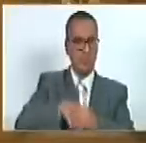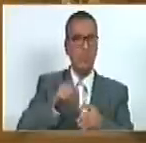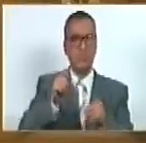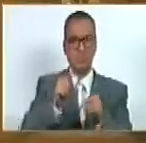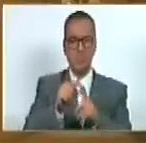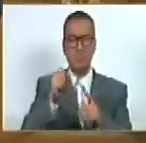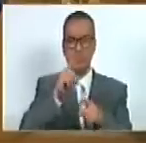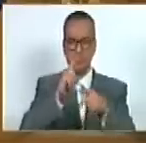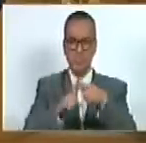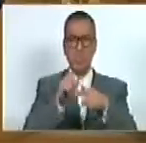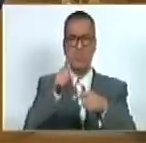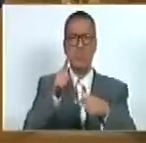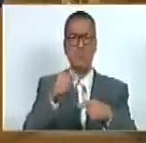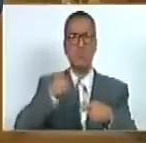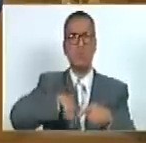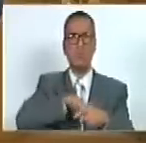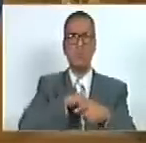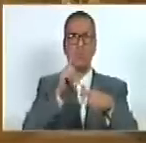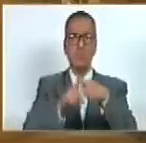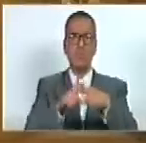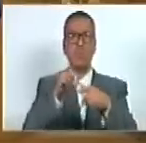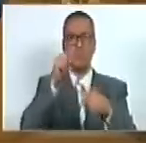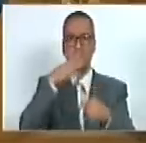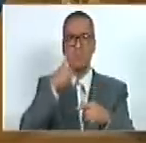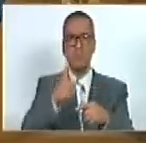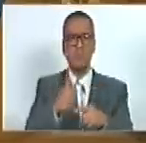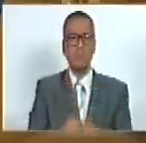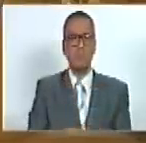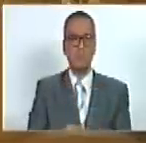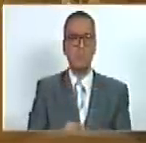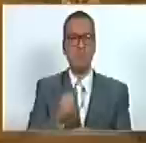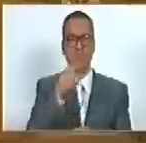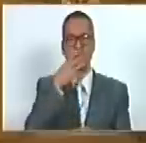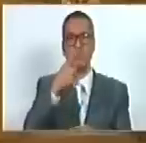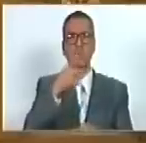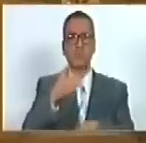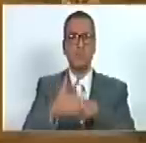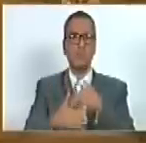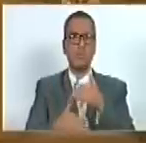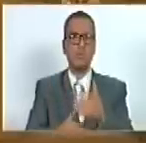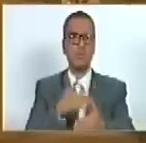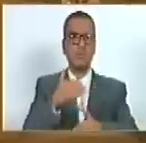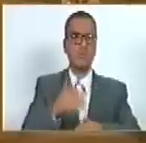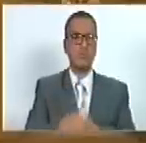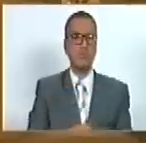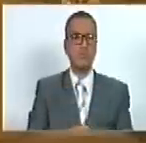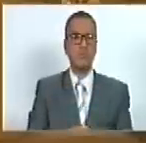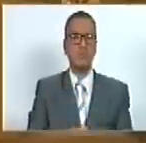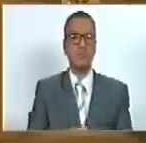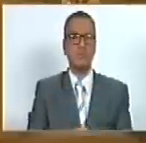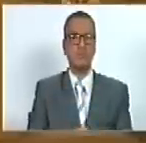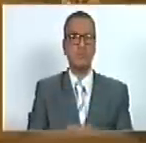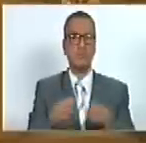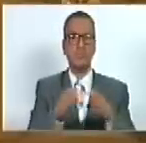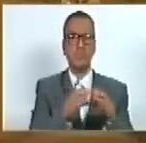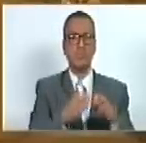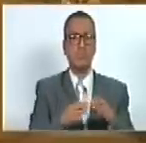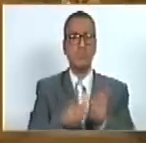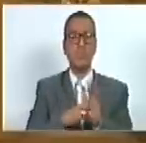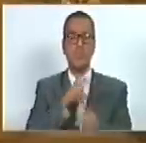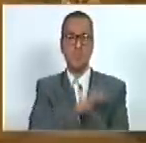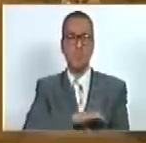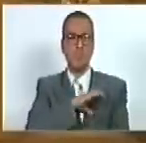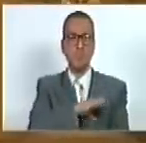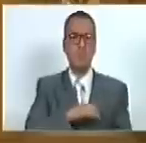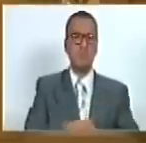positivamente. Que vamos a votar positivamente, si bien en el transcurso de la consideración en la